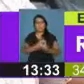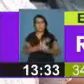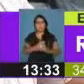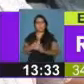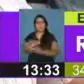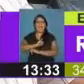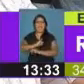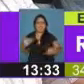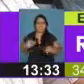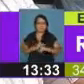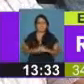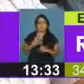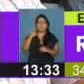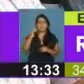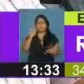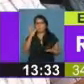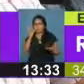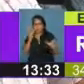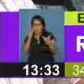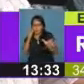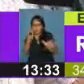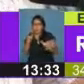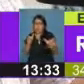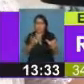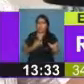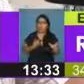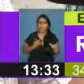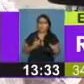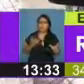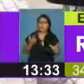va manejando y viendo, monitoreando a ver qué va pasando en el momento